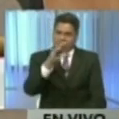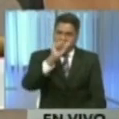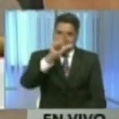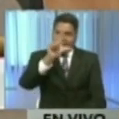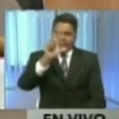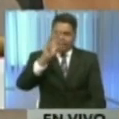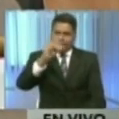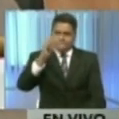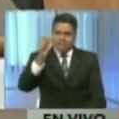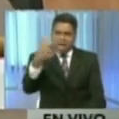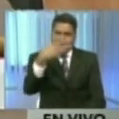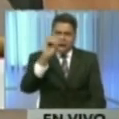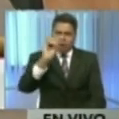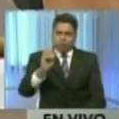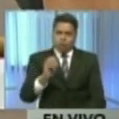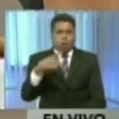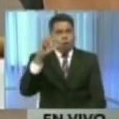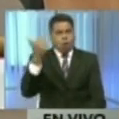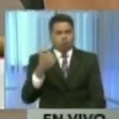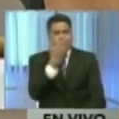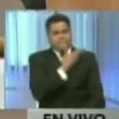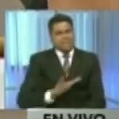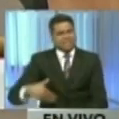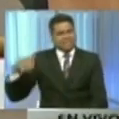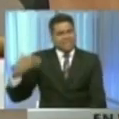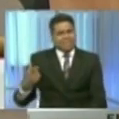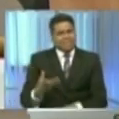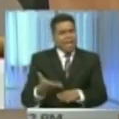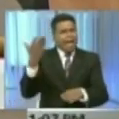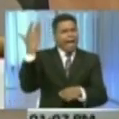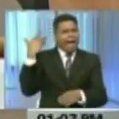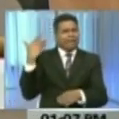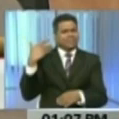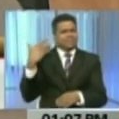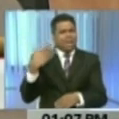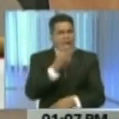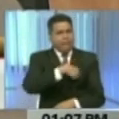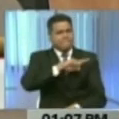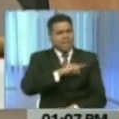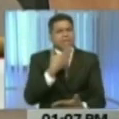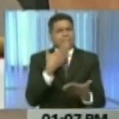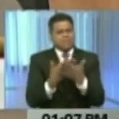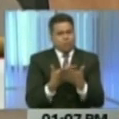Aznar, que apoyó el golpe de Estado en el año 2002 contra el comandante Hugo Chávez.